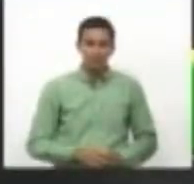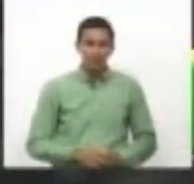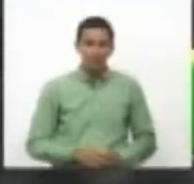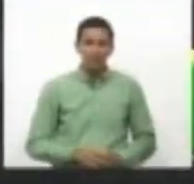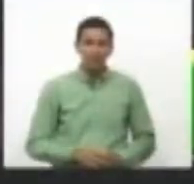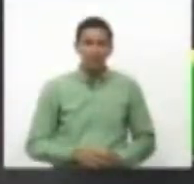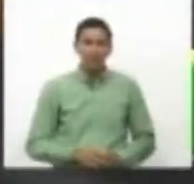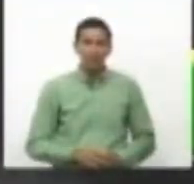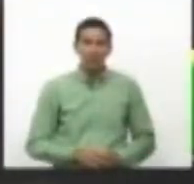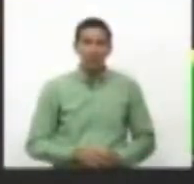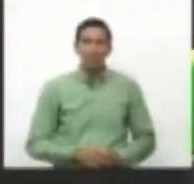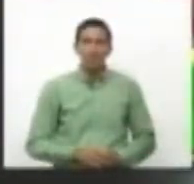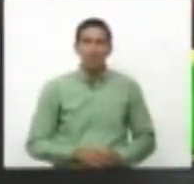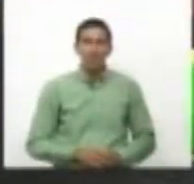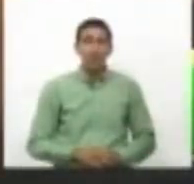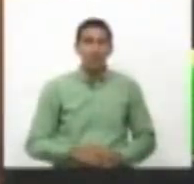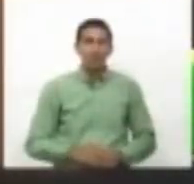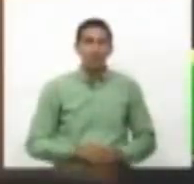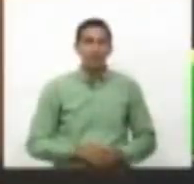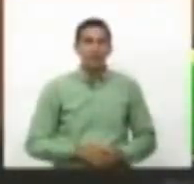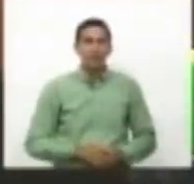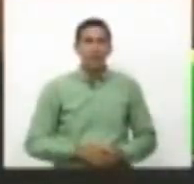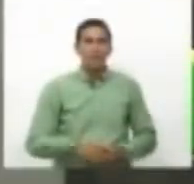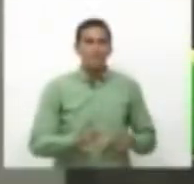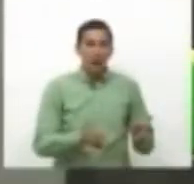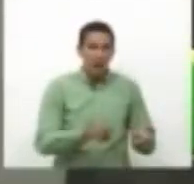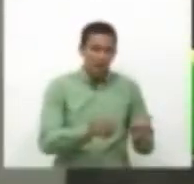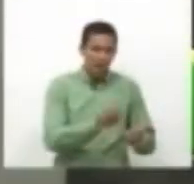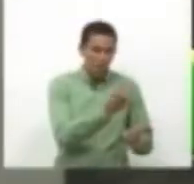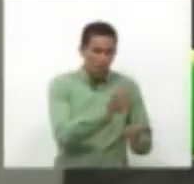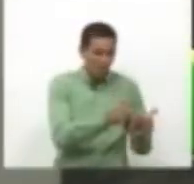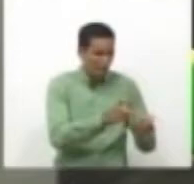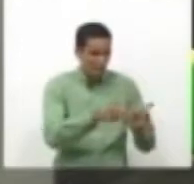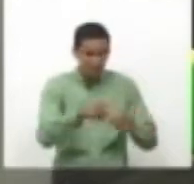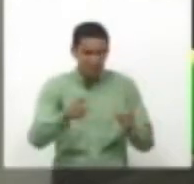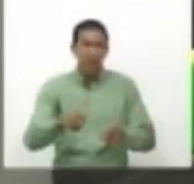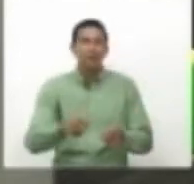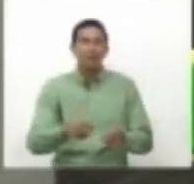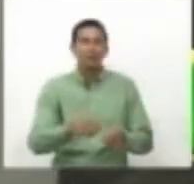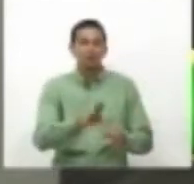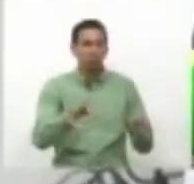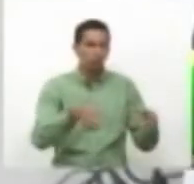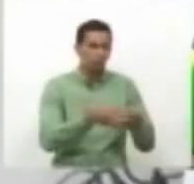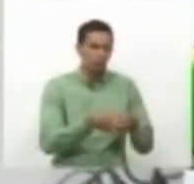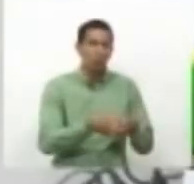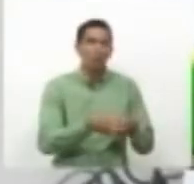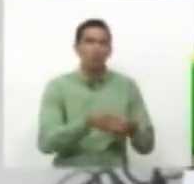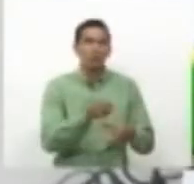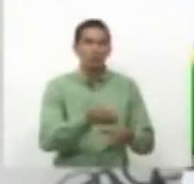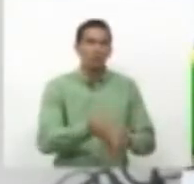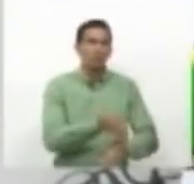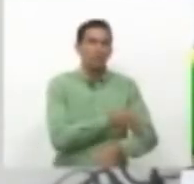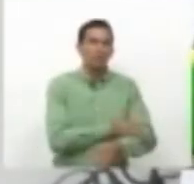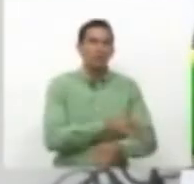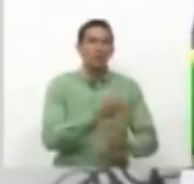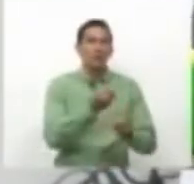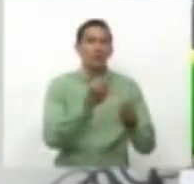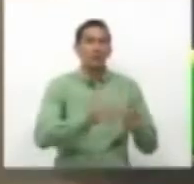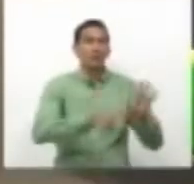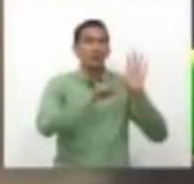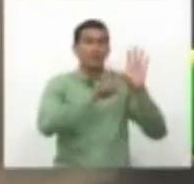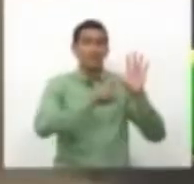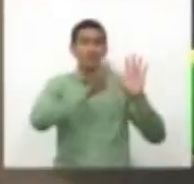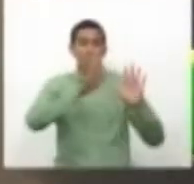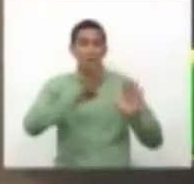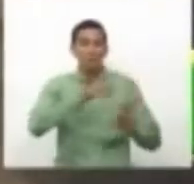Uno a uno fueron cayendo los integrantes de esa estructura delincuencial a la que se le atribuyen varios de los 64 homicidios que hasta